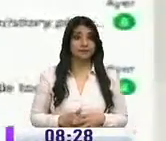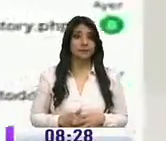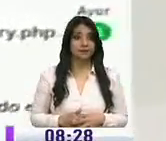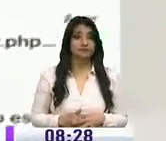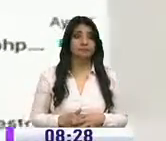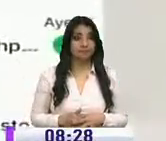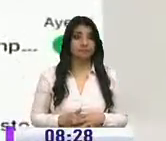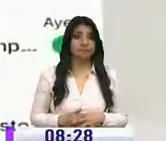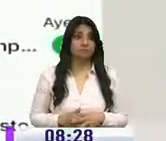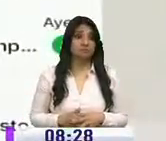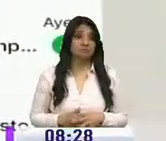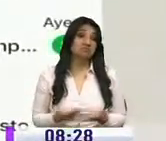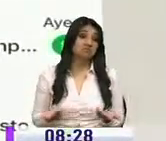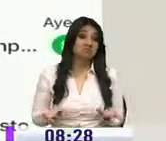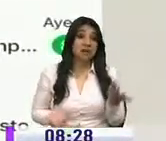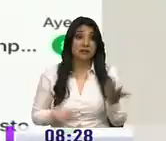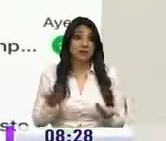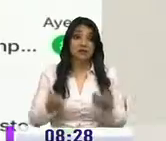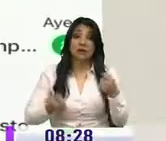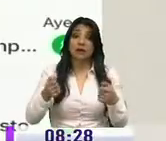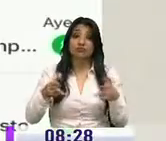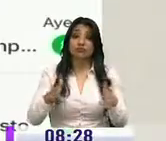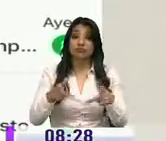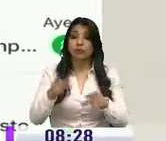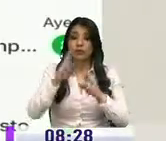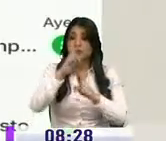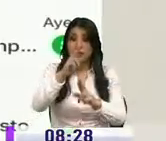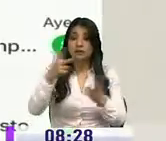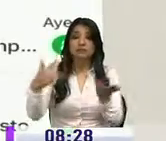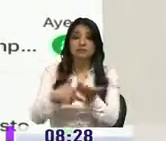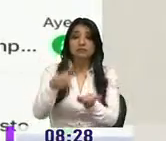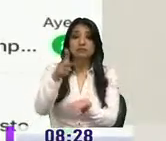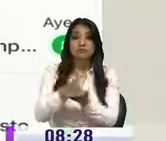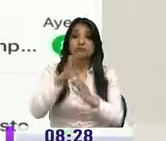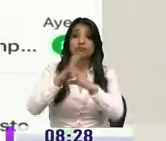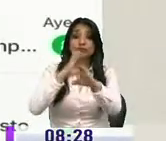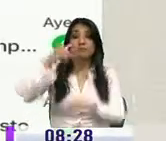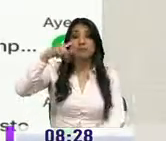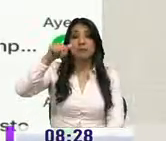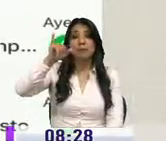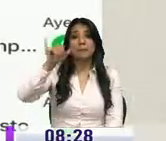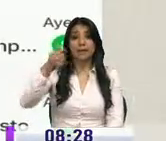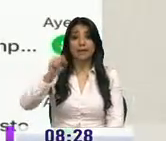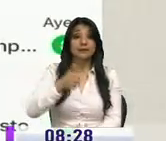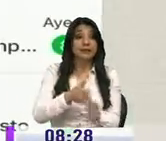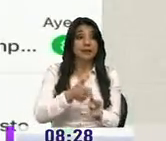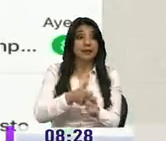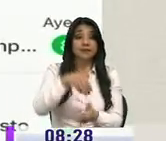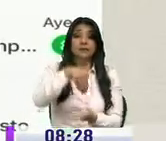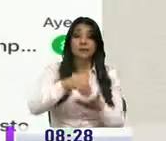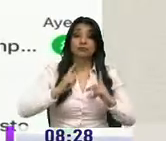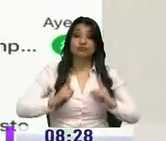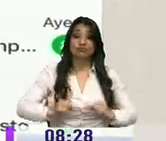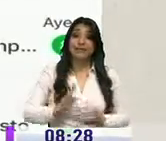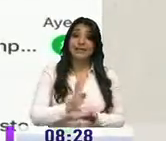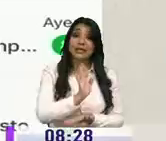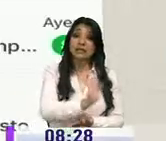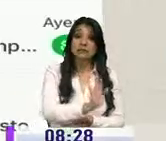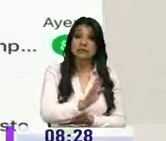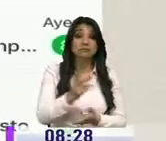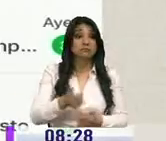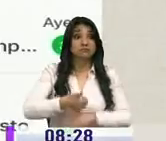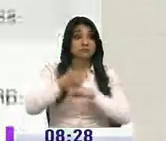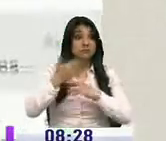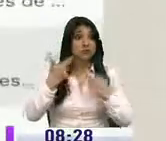grabando jeroglíficos. Los señores conductores no respetan la parada del bus de la calle Las Palmeras, que queda cerca del dispensario del Batán de Elías. Las autoridades no